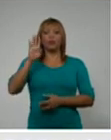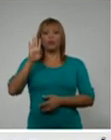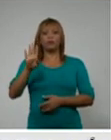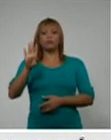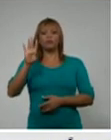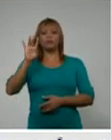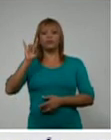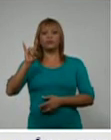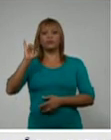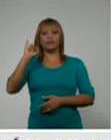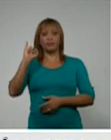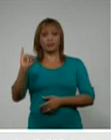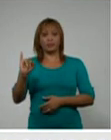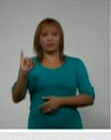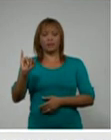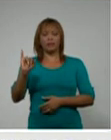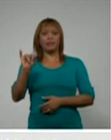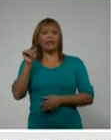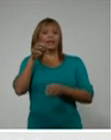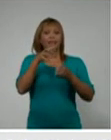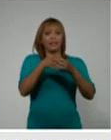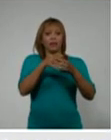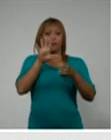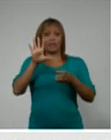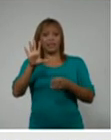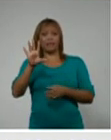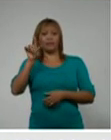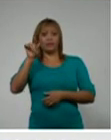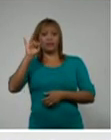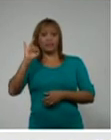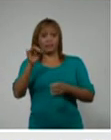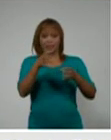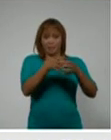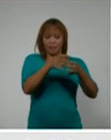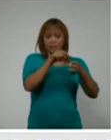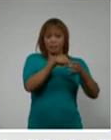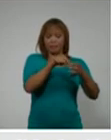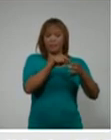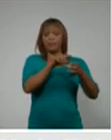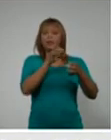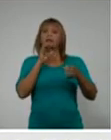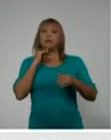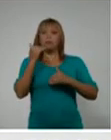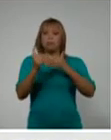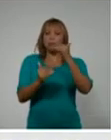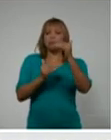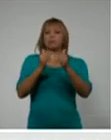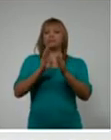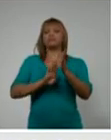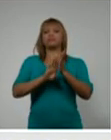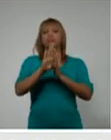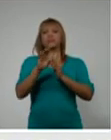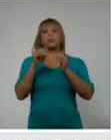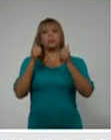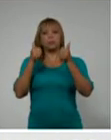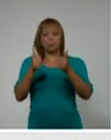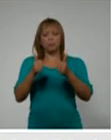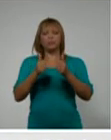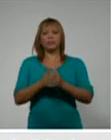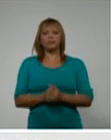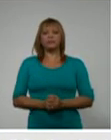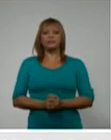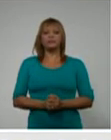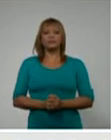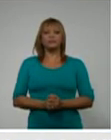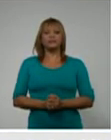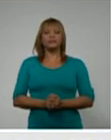496 de estos 517 con una evolución clínica estable. Estamos hablando